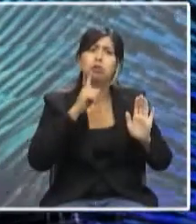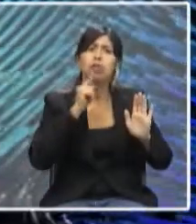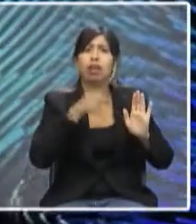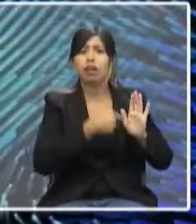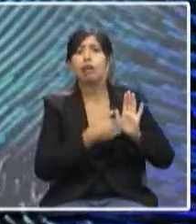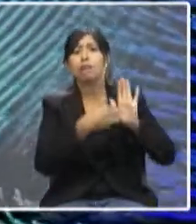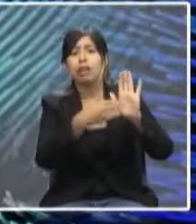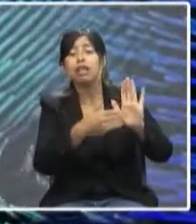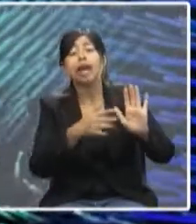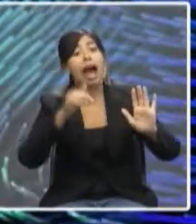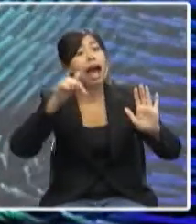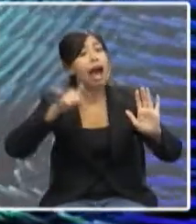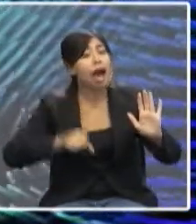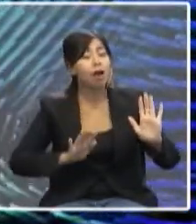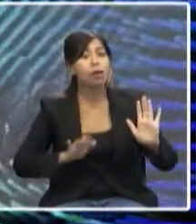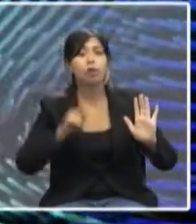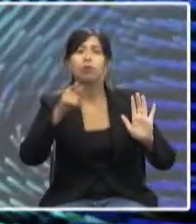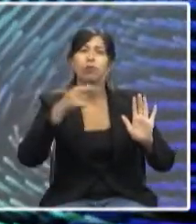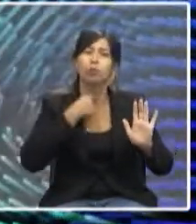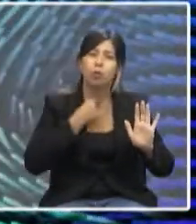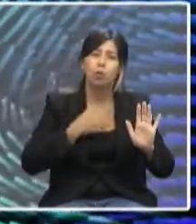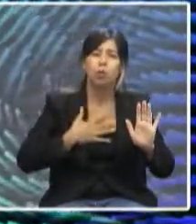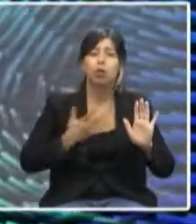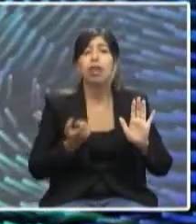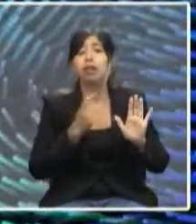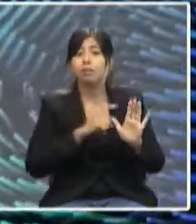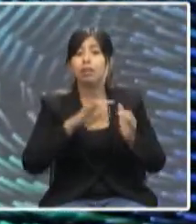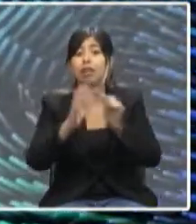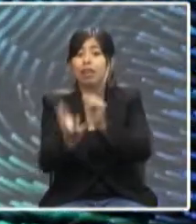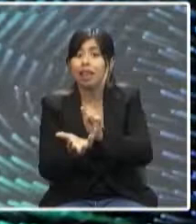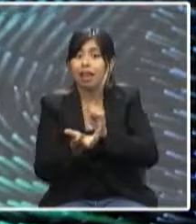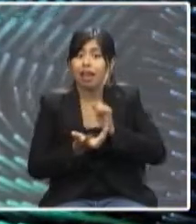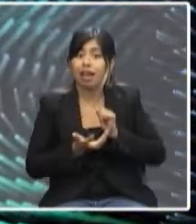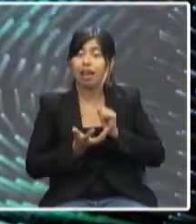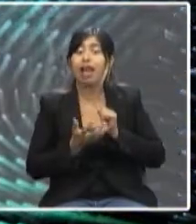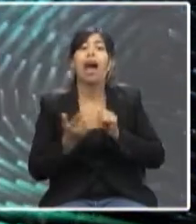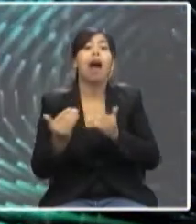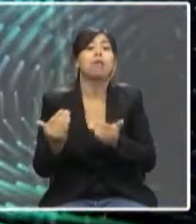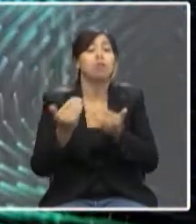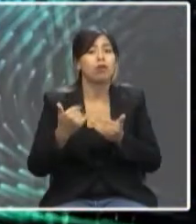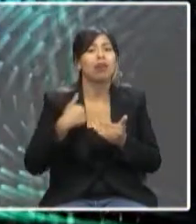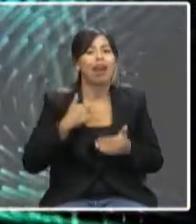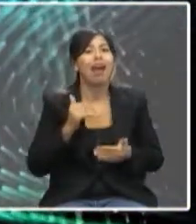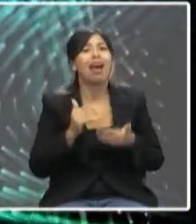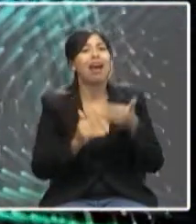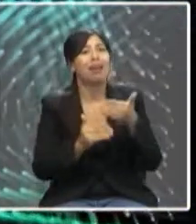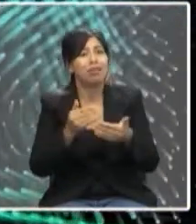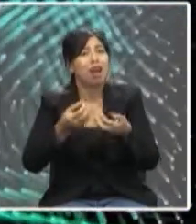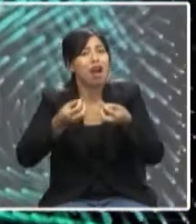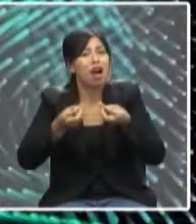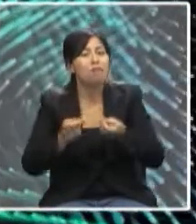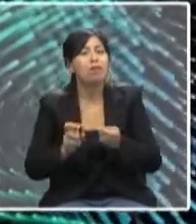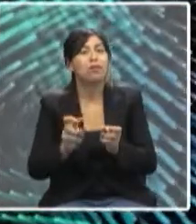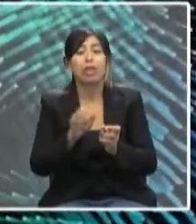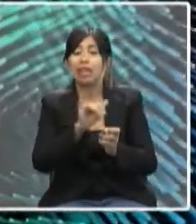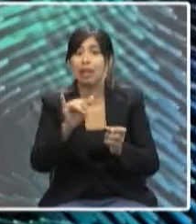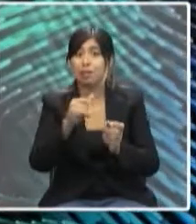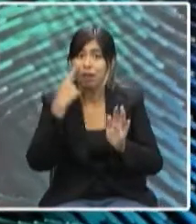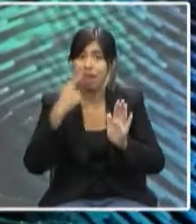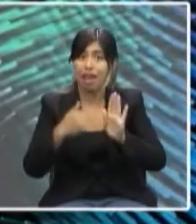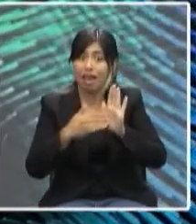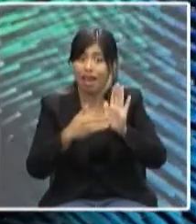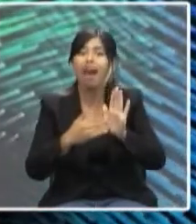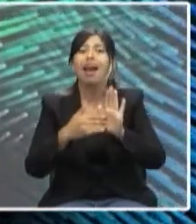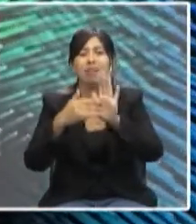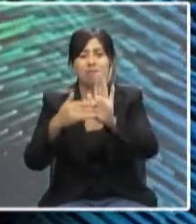ahora. ¿Qué te parece? Dame el dinero, apóyame, dame una oportunidad y luego cuando tengamos más